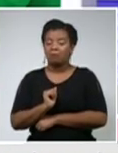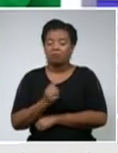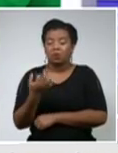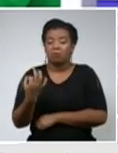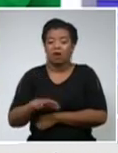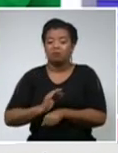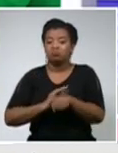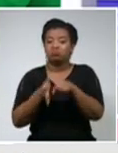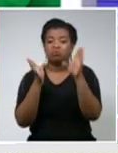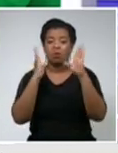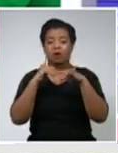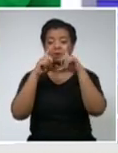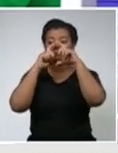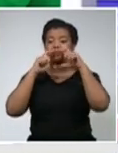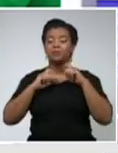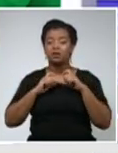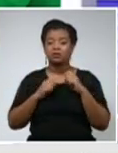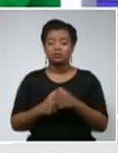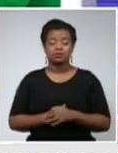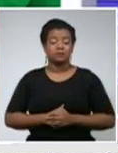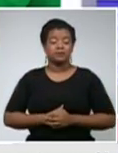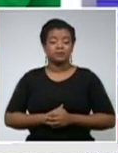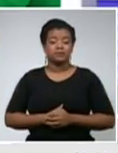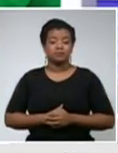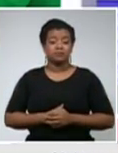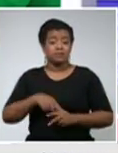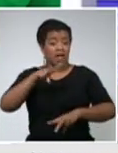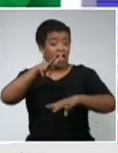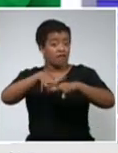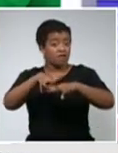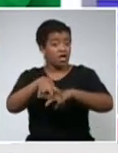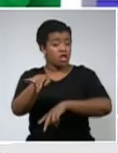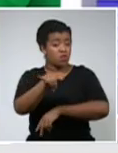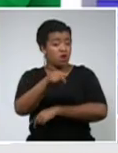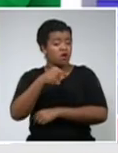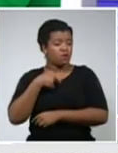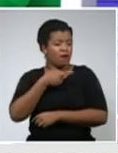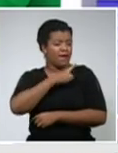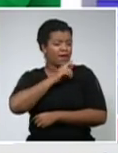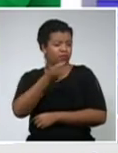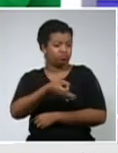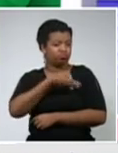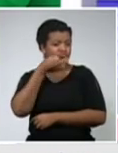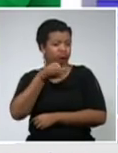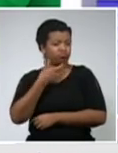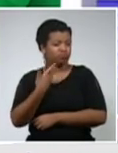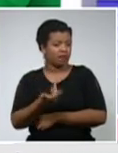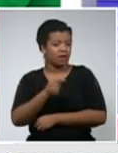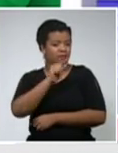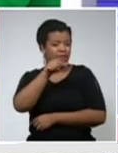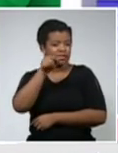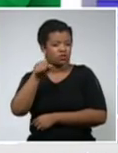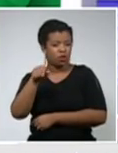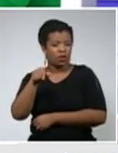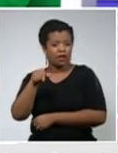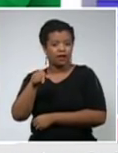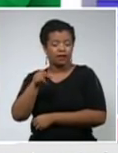mayor número, que a veces en La Habana también, yo lo expliqué ayer, se va creando una sensación cuando ya tú